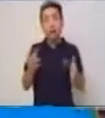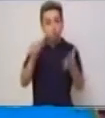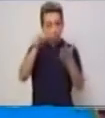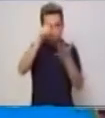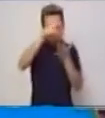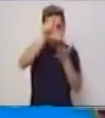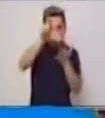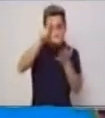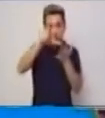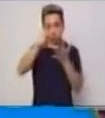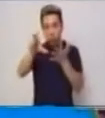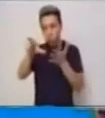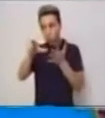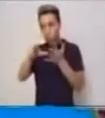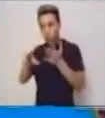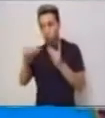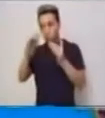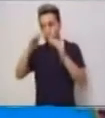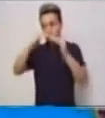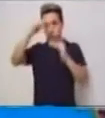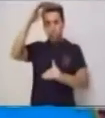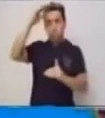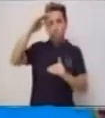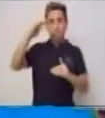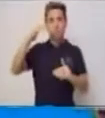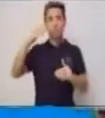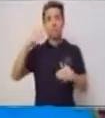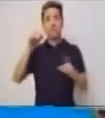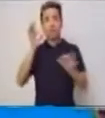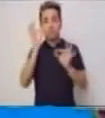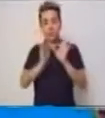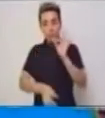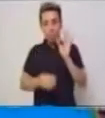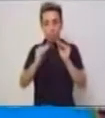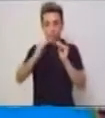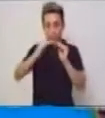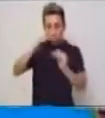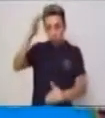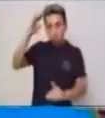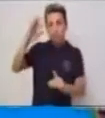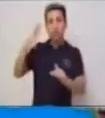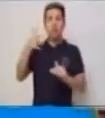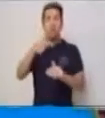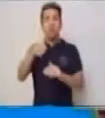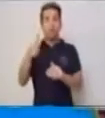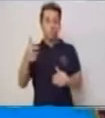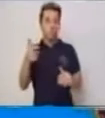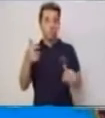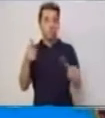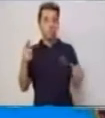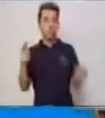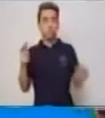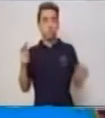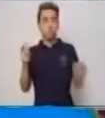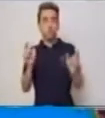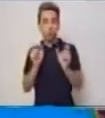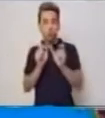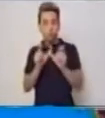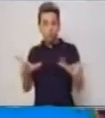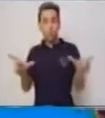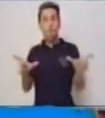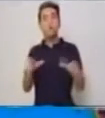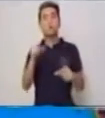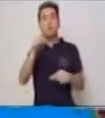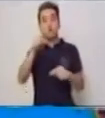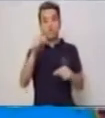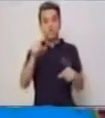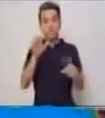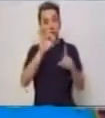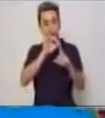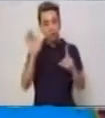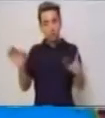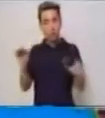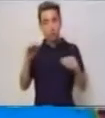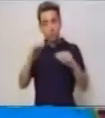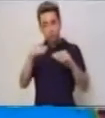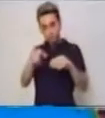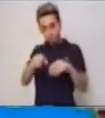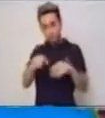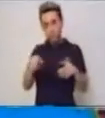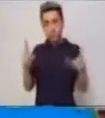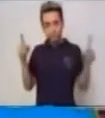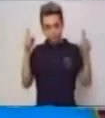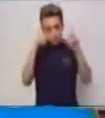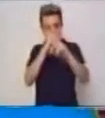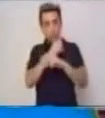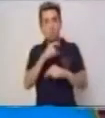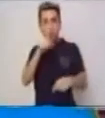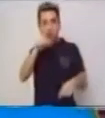ninguna oración compleja, pues ahora es tiempo de que lo hagamos. Podemos utilizar nuestros nexos para